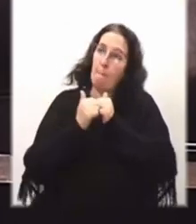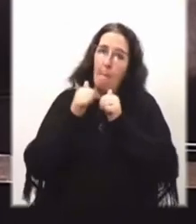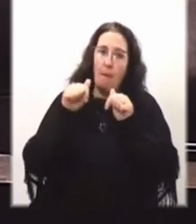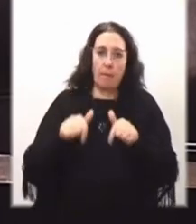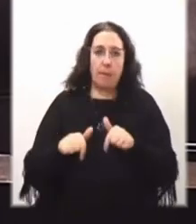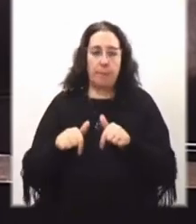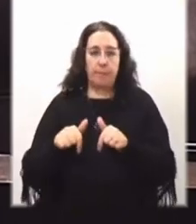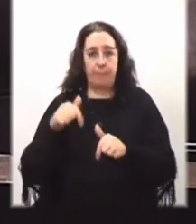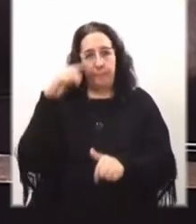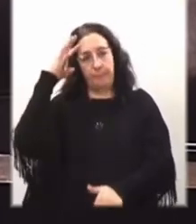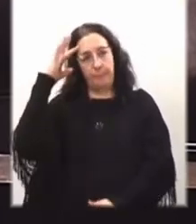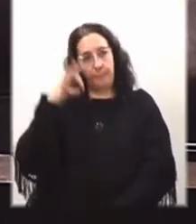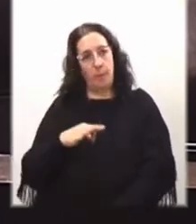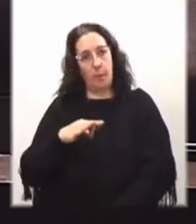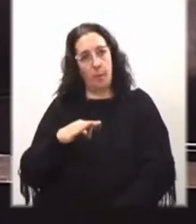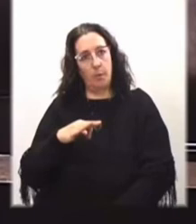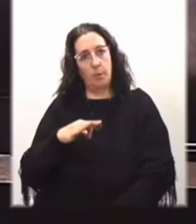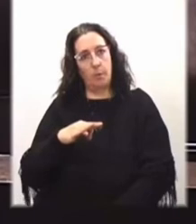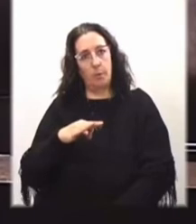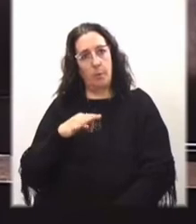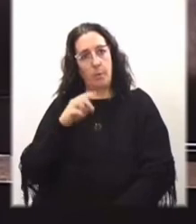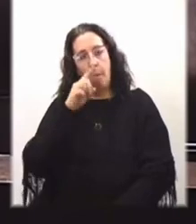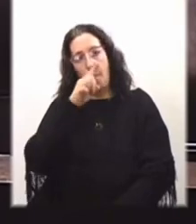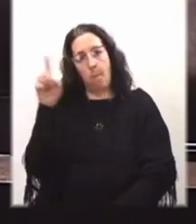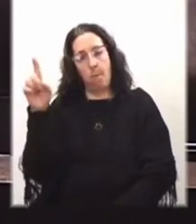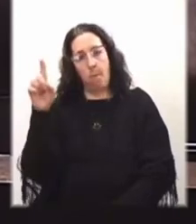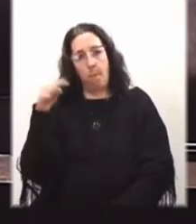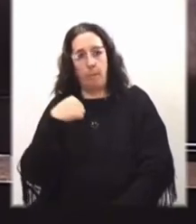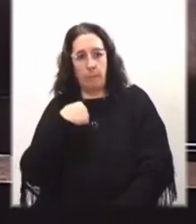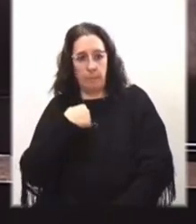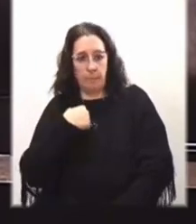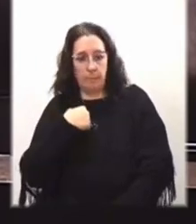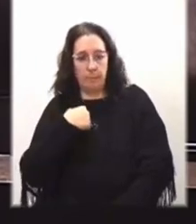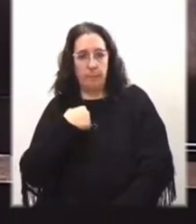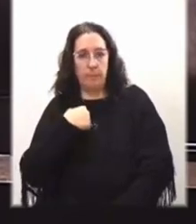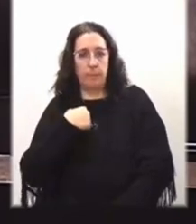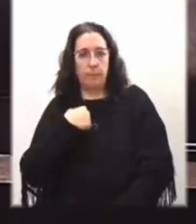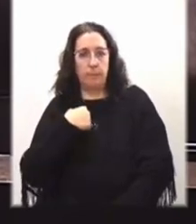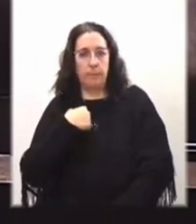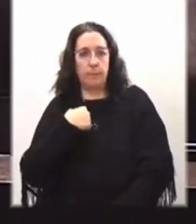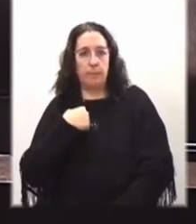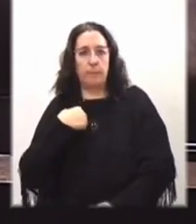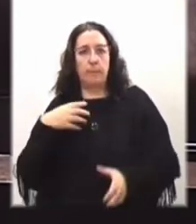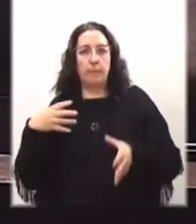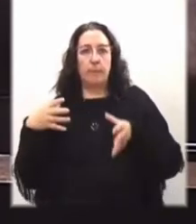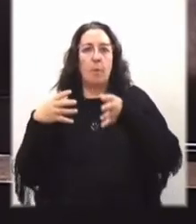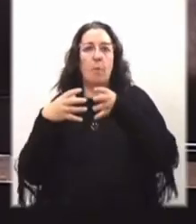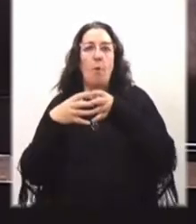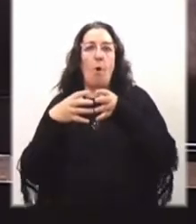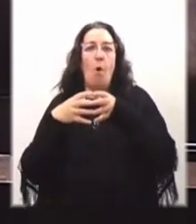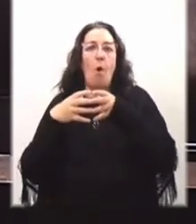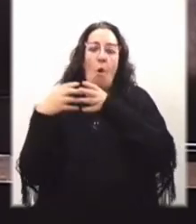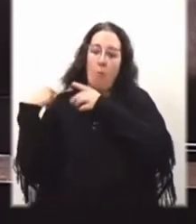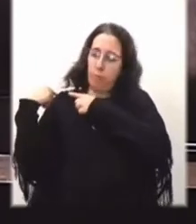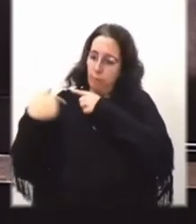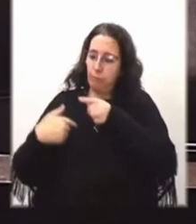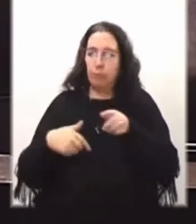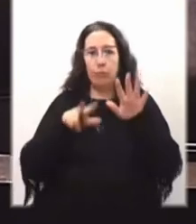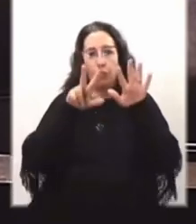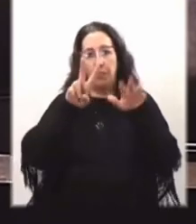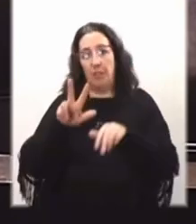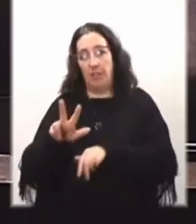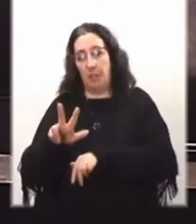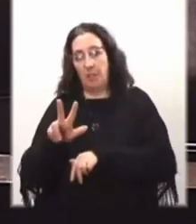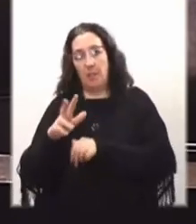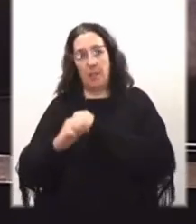que tanto a ellas, a ellos como a mí, la generación 83, ese año 83 es un año que